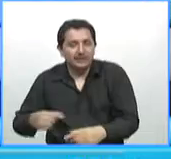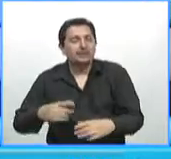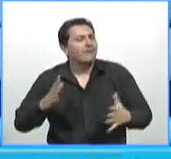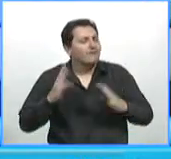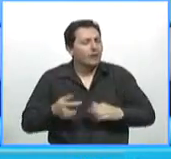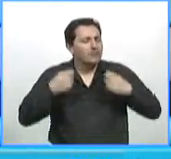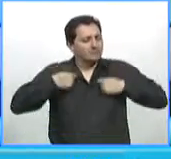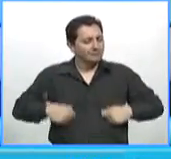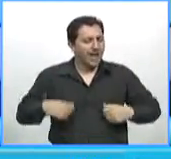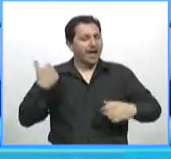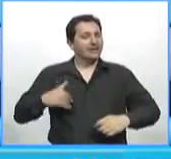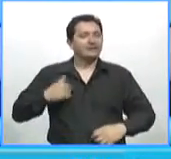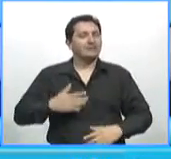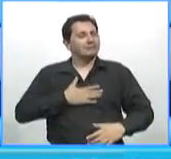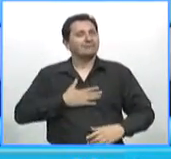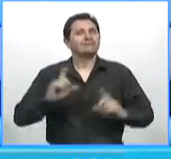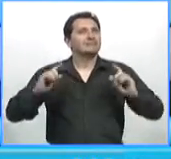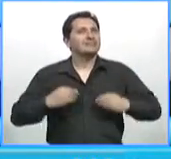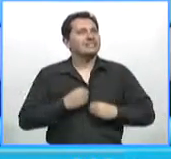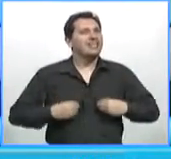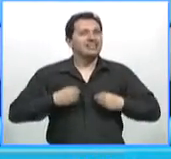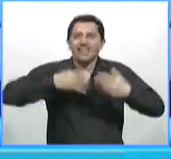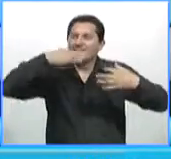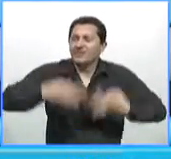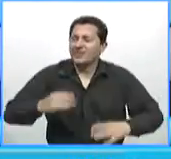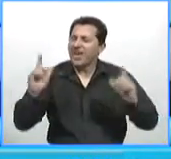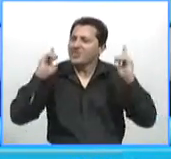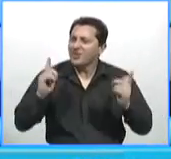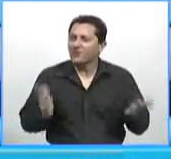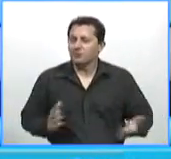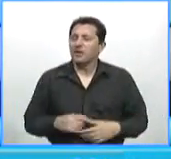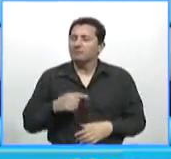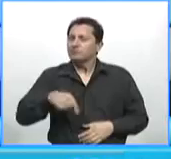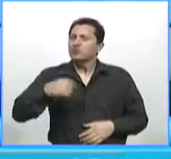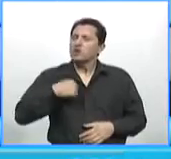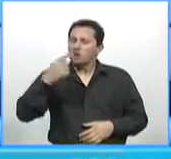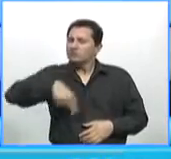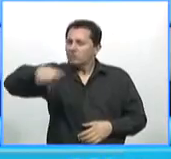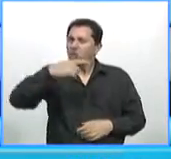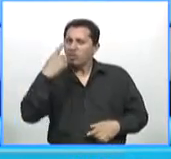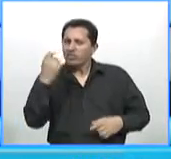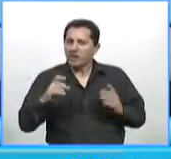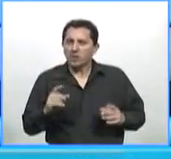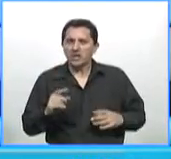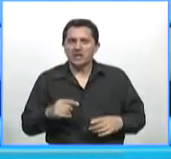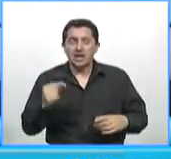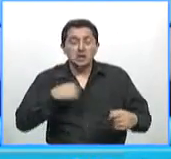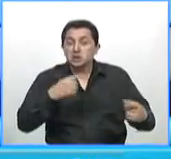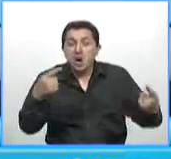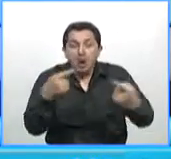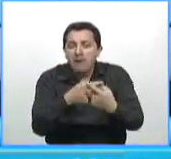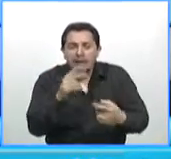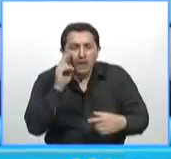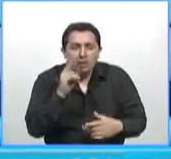la camiseta. O sea, sentirlo de verdad lo que era jugar una final, y creo que se notó, ¿no? Yo creo que no analicé el juego, no tengo idea si